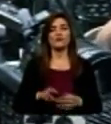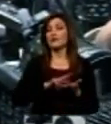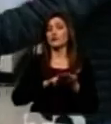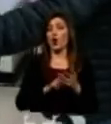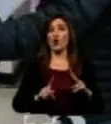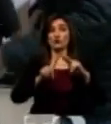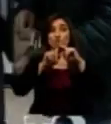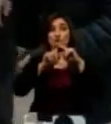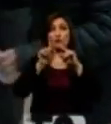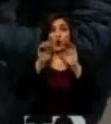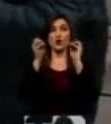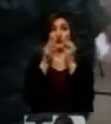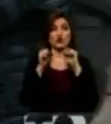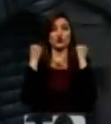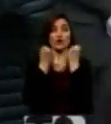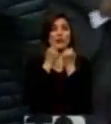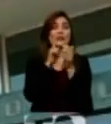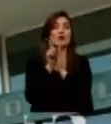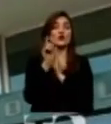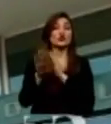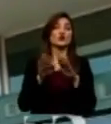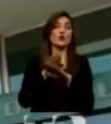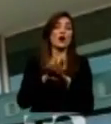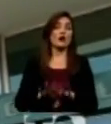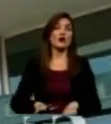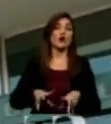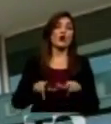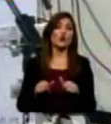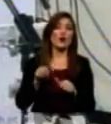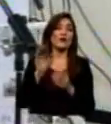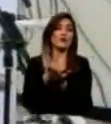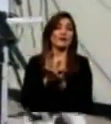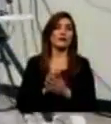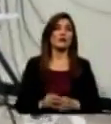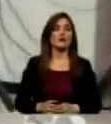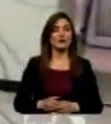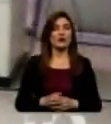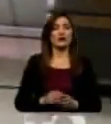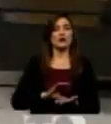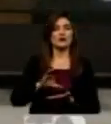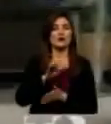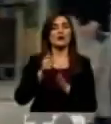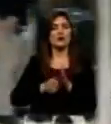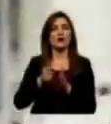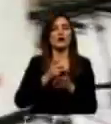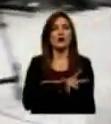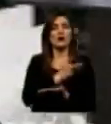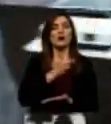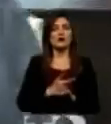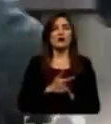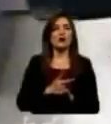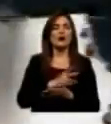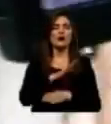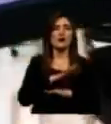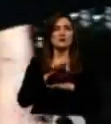el Pleno recibió a organizaciones sociales que presentaron denuncias sobre posibles actos de corrupción en el IES. Por su parte, el Colegio de Abogados de Pichincha se refirió a la